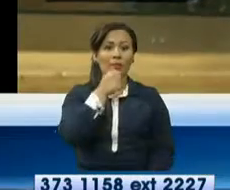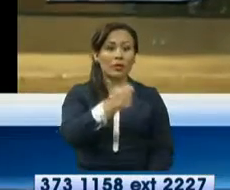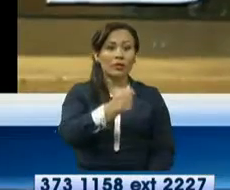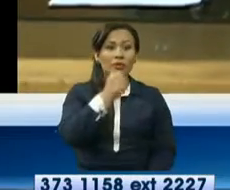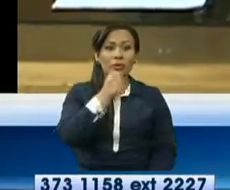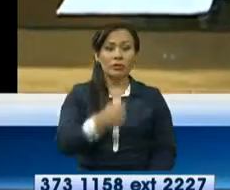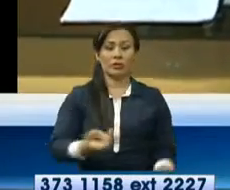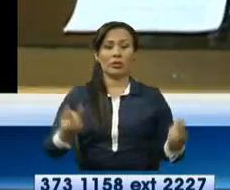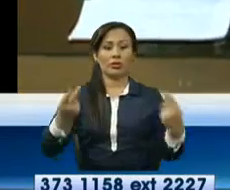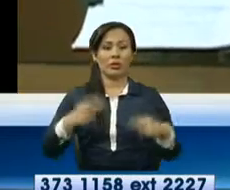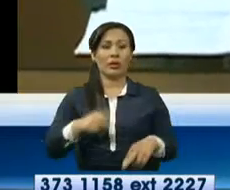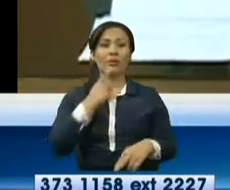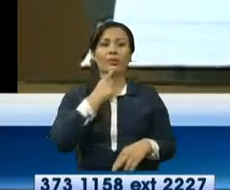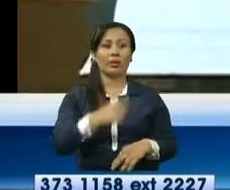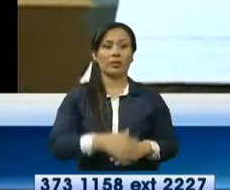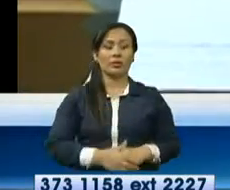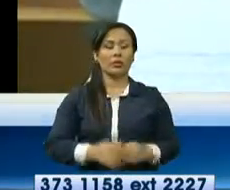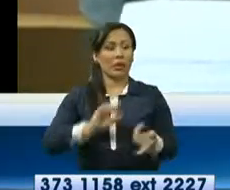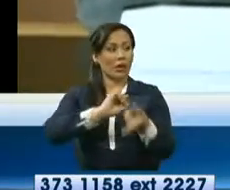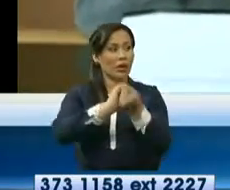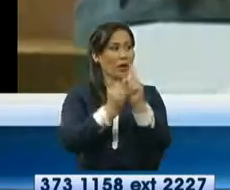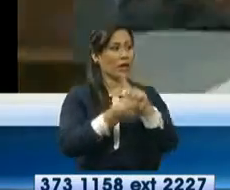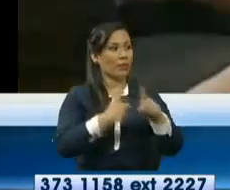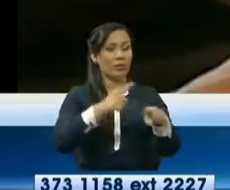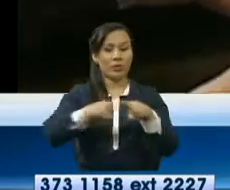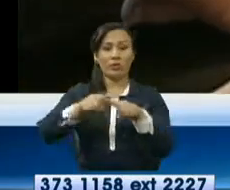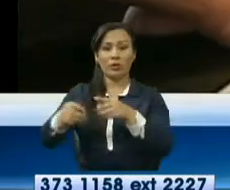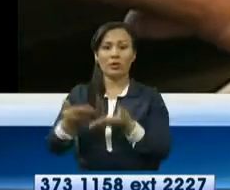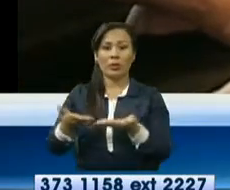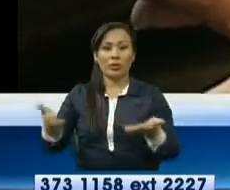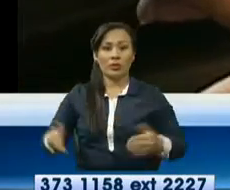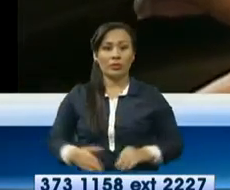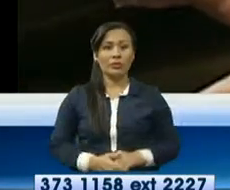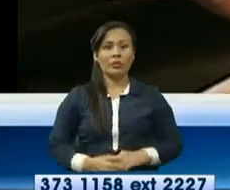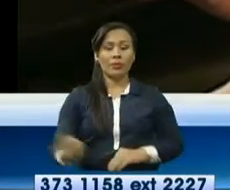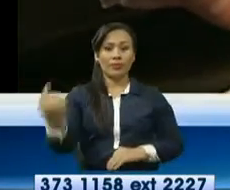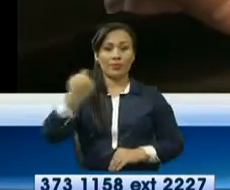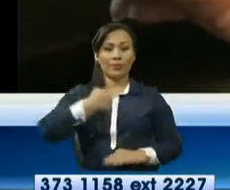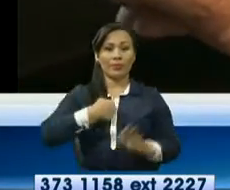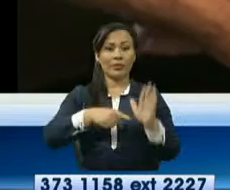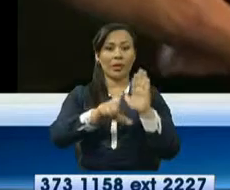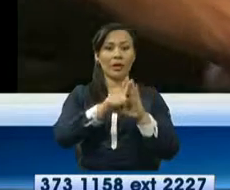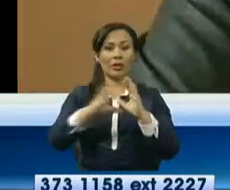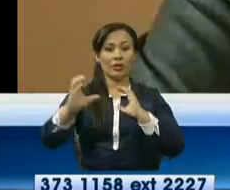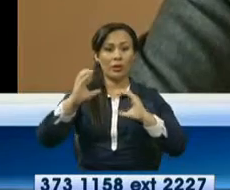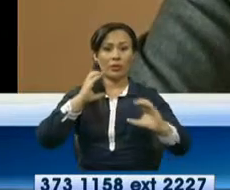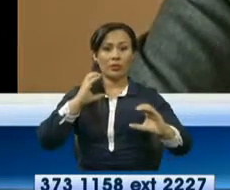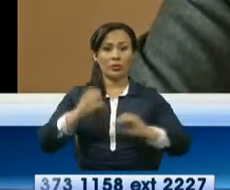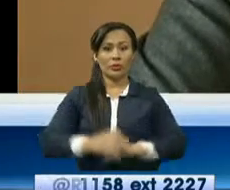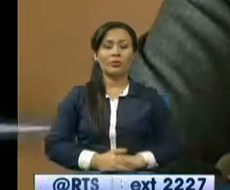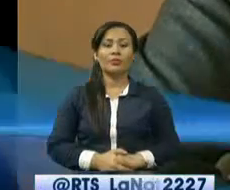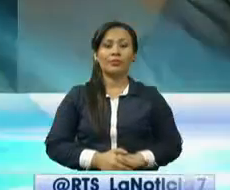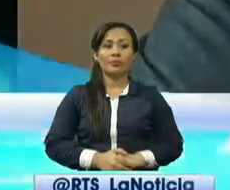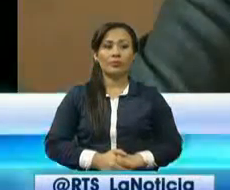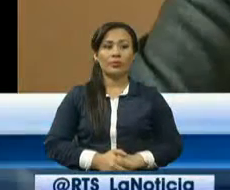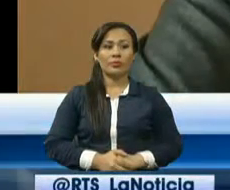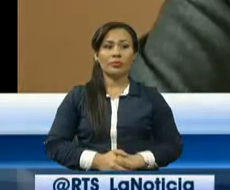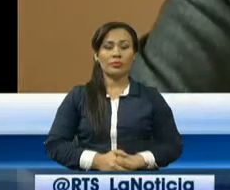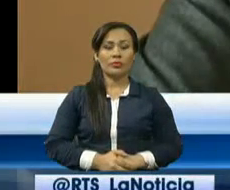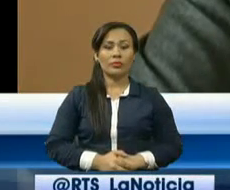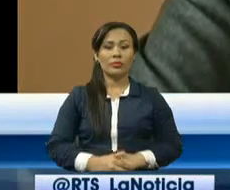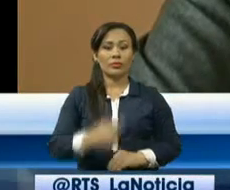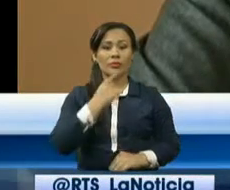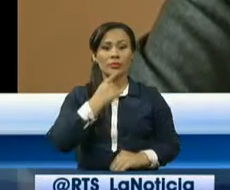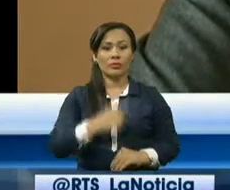es partidario de derrogar y efectuar cambios en algunas disposiciones de la ley de comunicación. Lo que tiene que ver